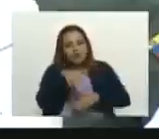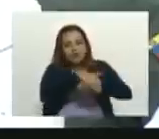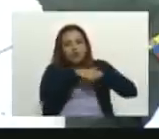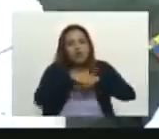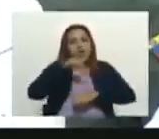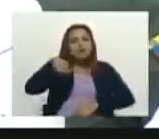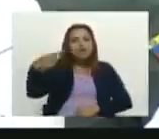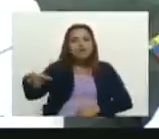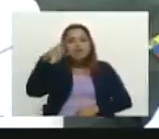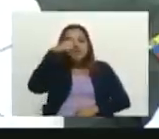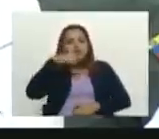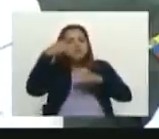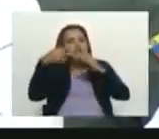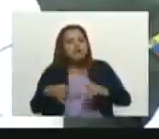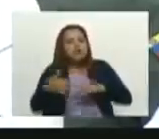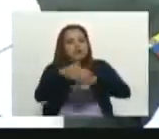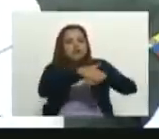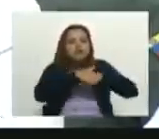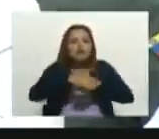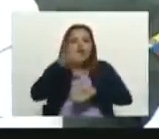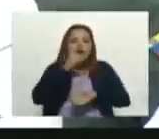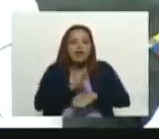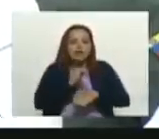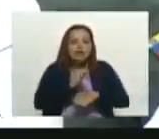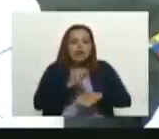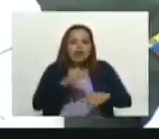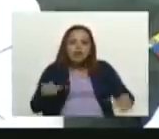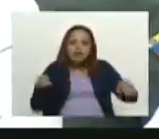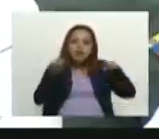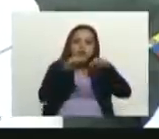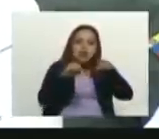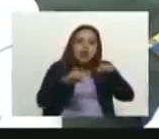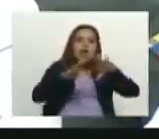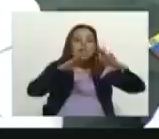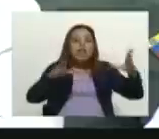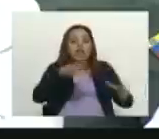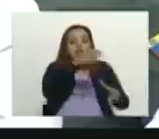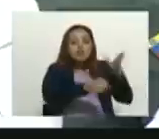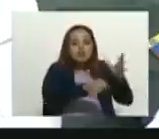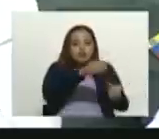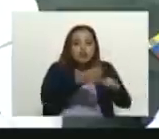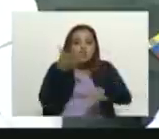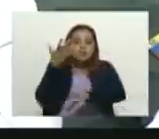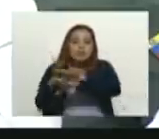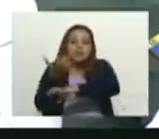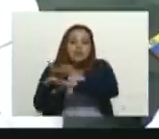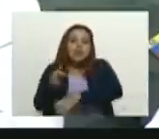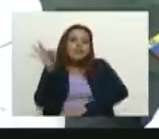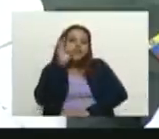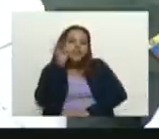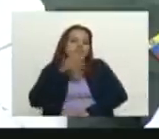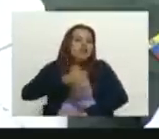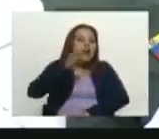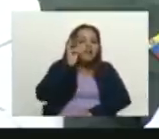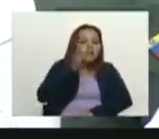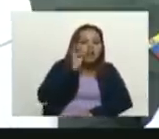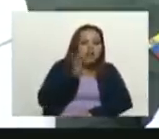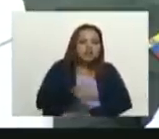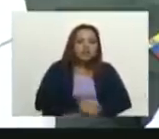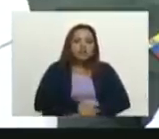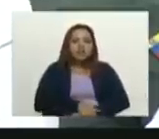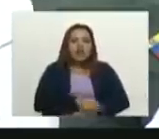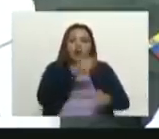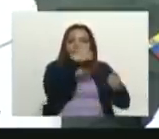años seguramente Trujillo estará en rubros como la lechosa, la piña, la fresa, el café.